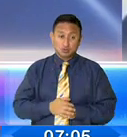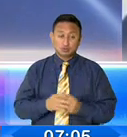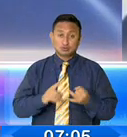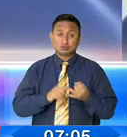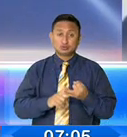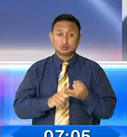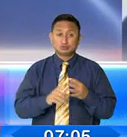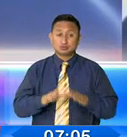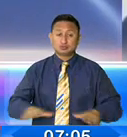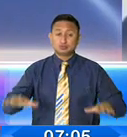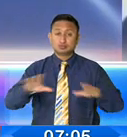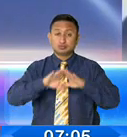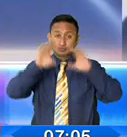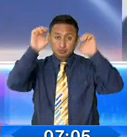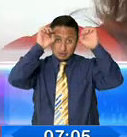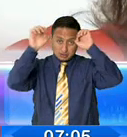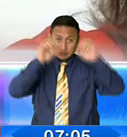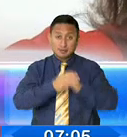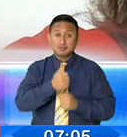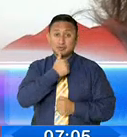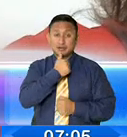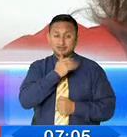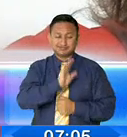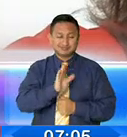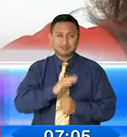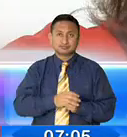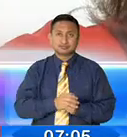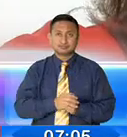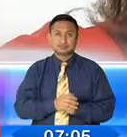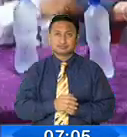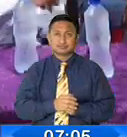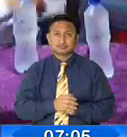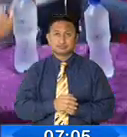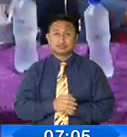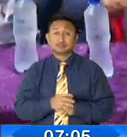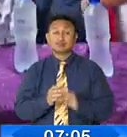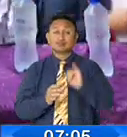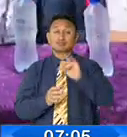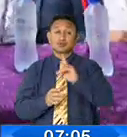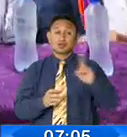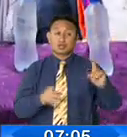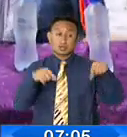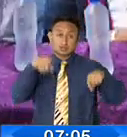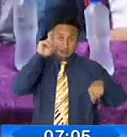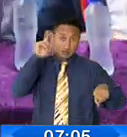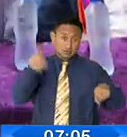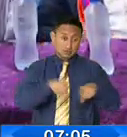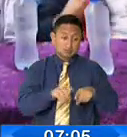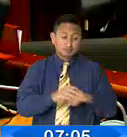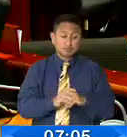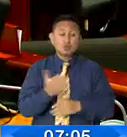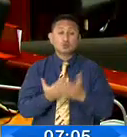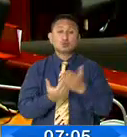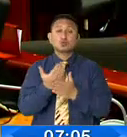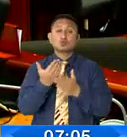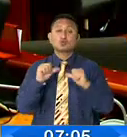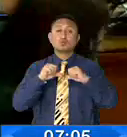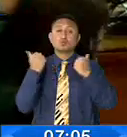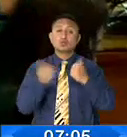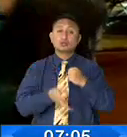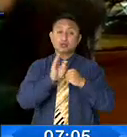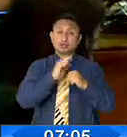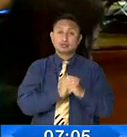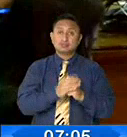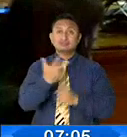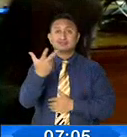áreas estratégicas. Algo que coincide la Izquierda Democrática y Pachakutik. Para la nueva asamblea existen 13